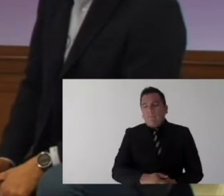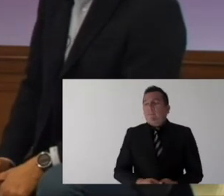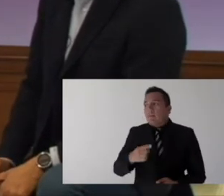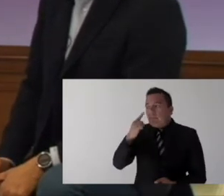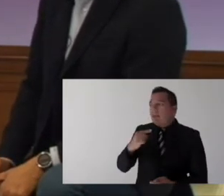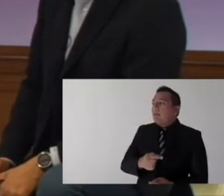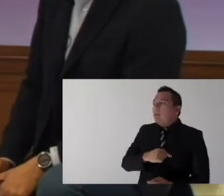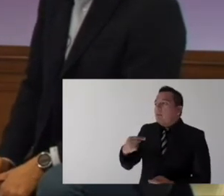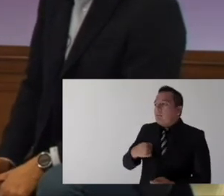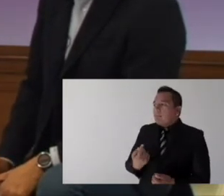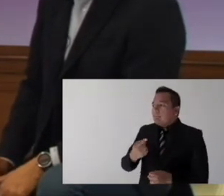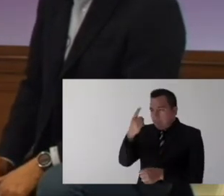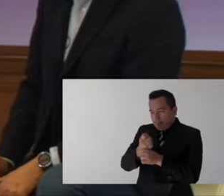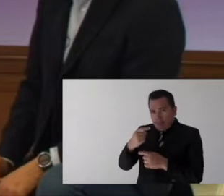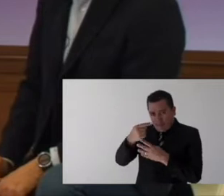grandes, Gustavo, es